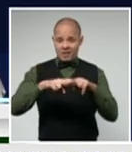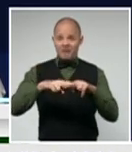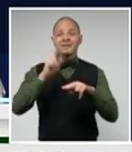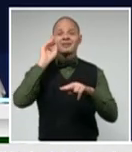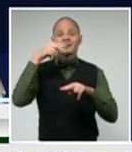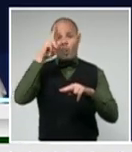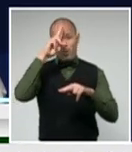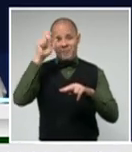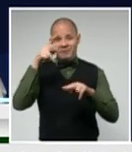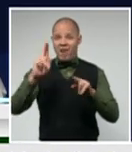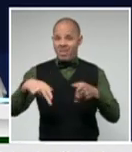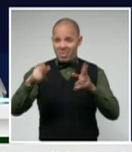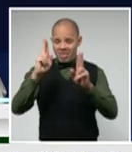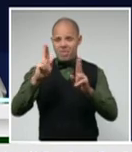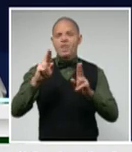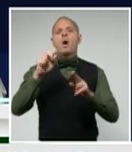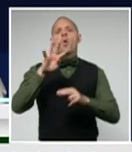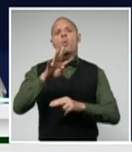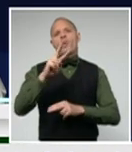Inmunología Molecular,